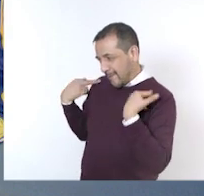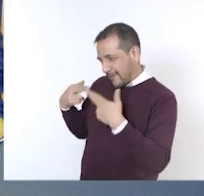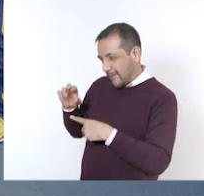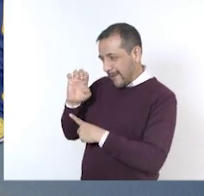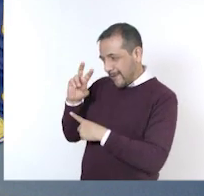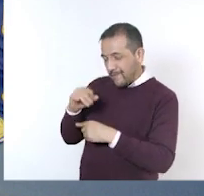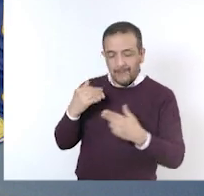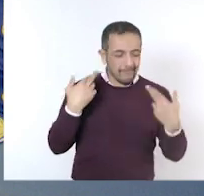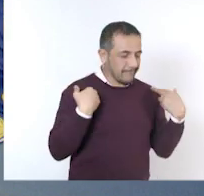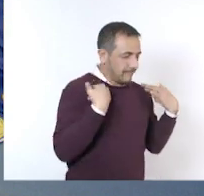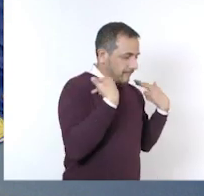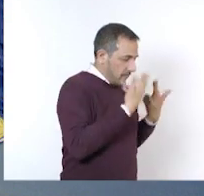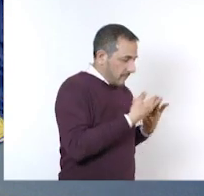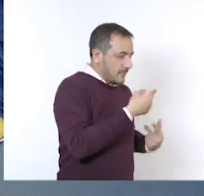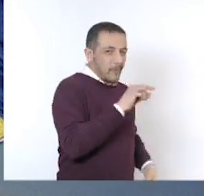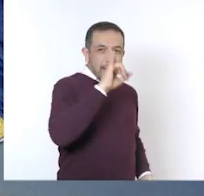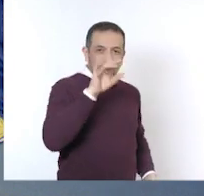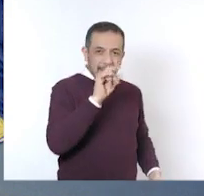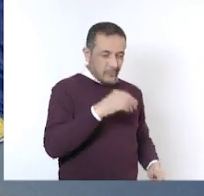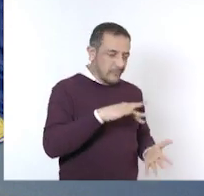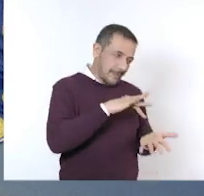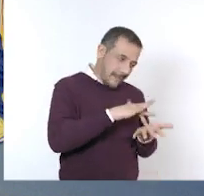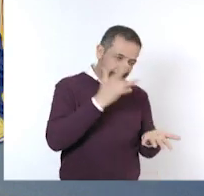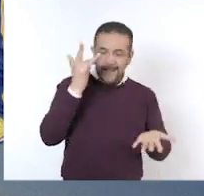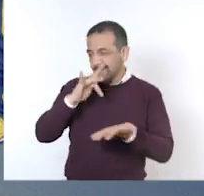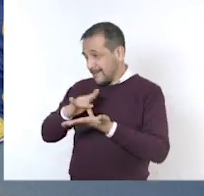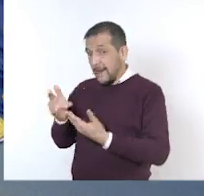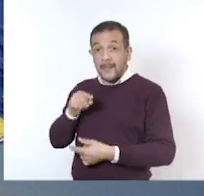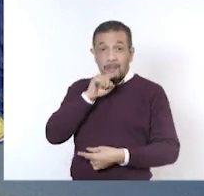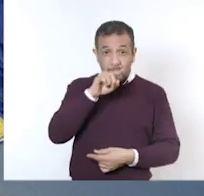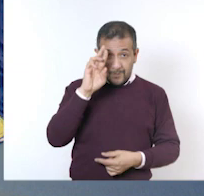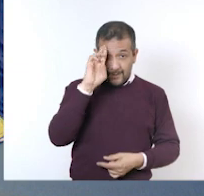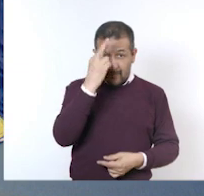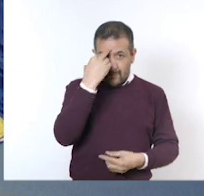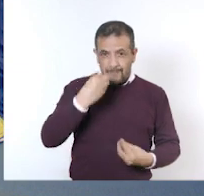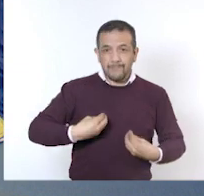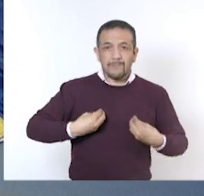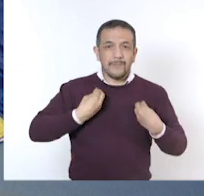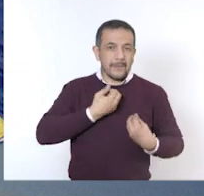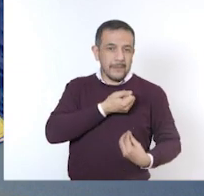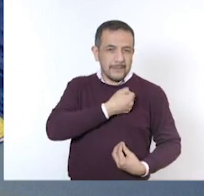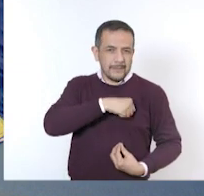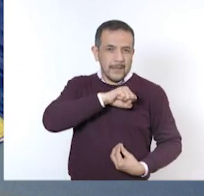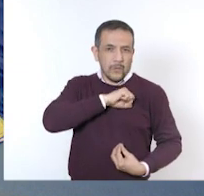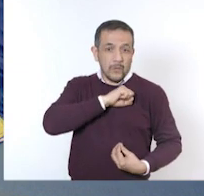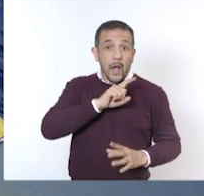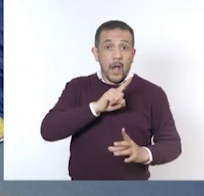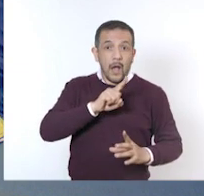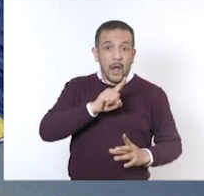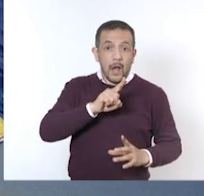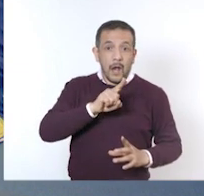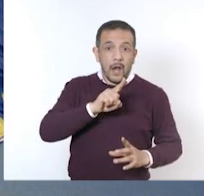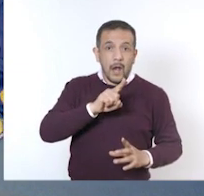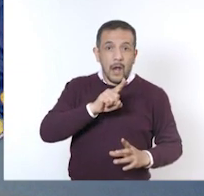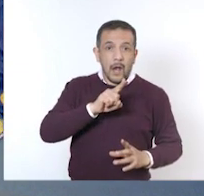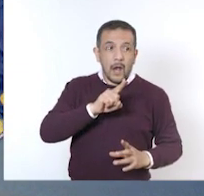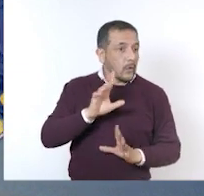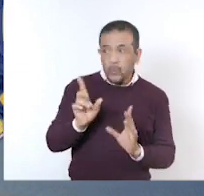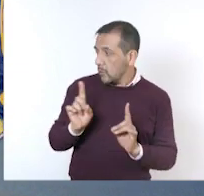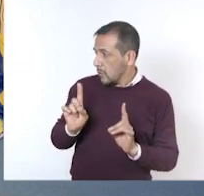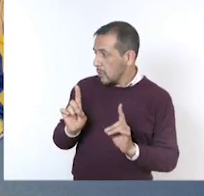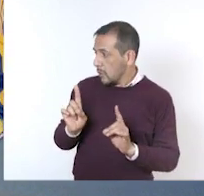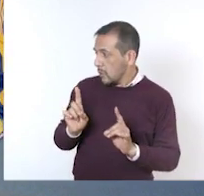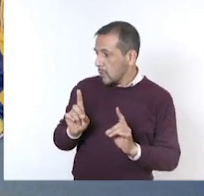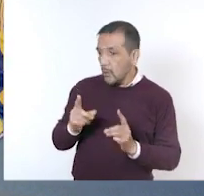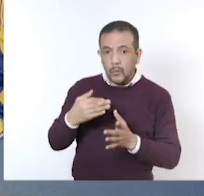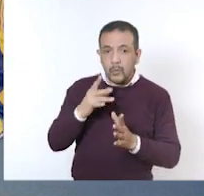maestra Eva Pérez y el maestro Jesús Puente. Gracias. Y recuerda, vive saludablemente. No, no, no nos